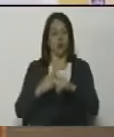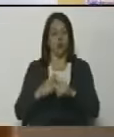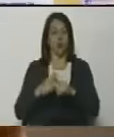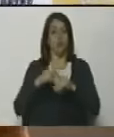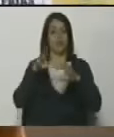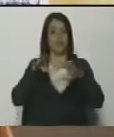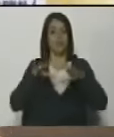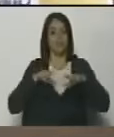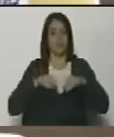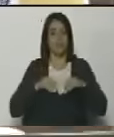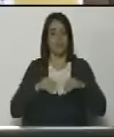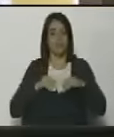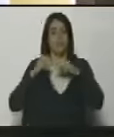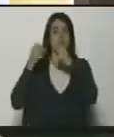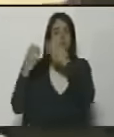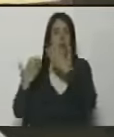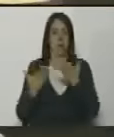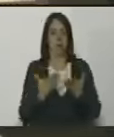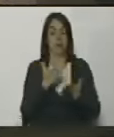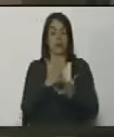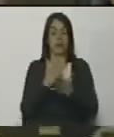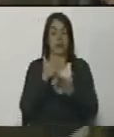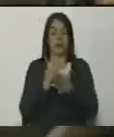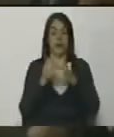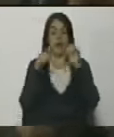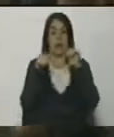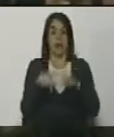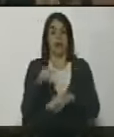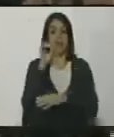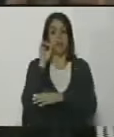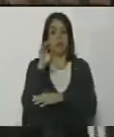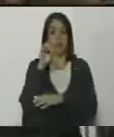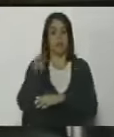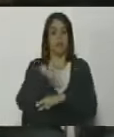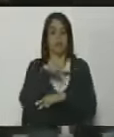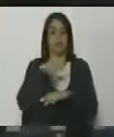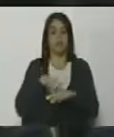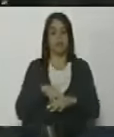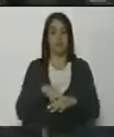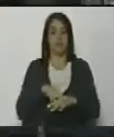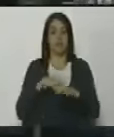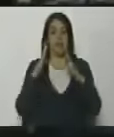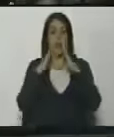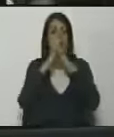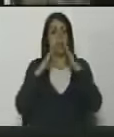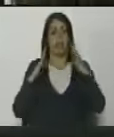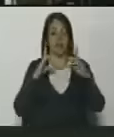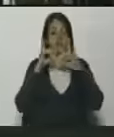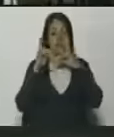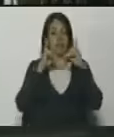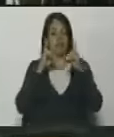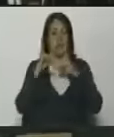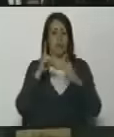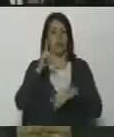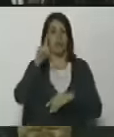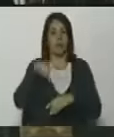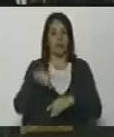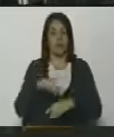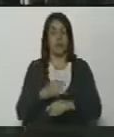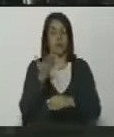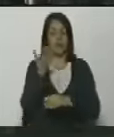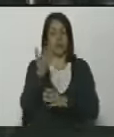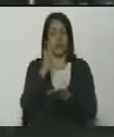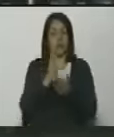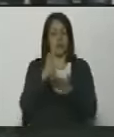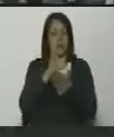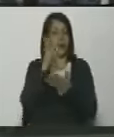el reconocimiento y bienvenido siempre a esta Asamblea Nacional, la Casa del Diálogo, y por supuesto serán ustedes